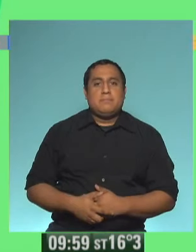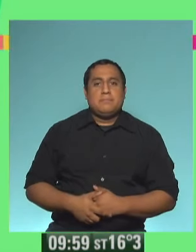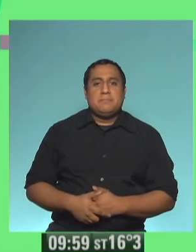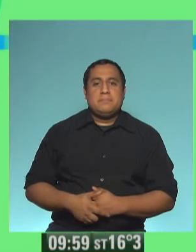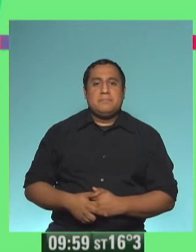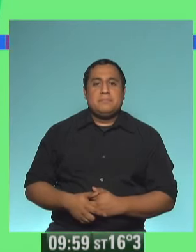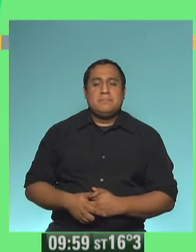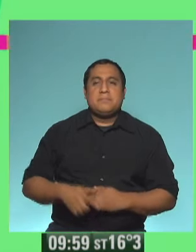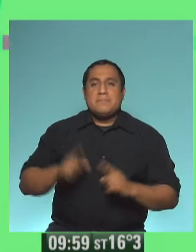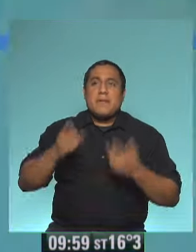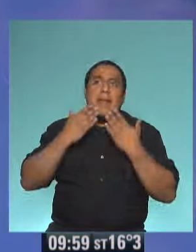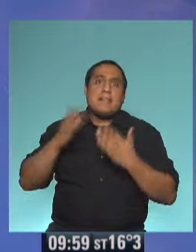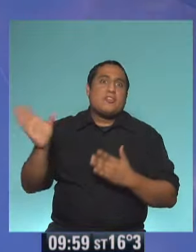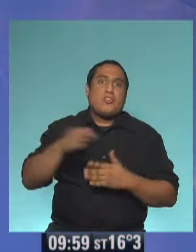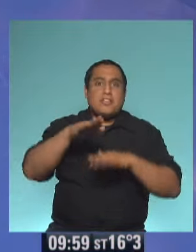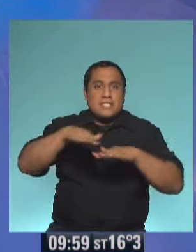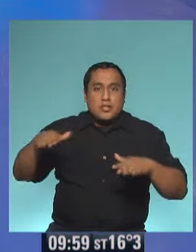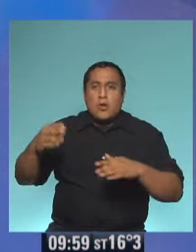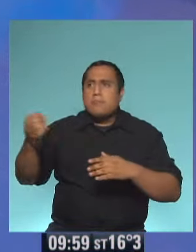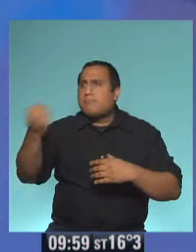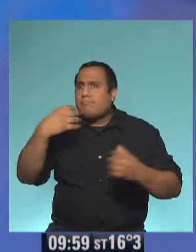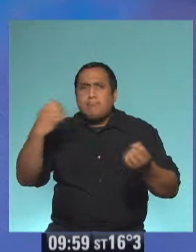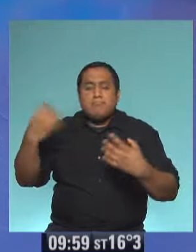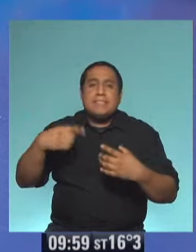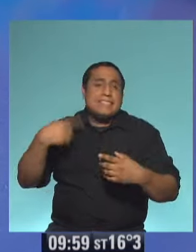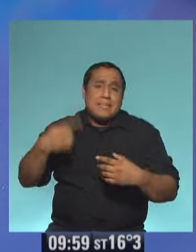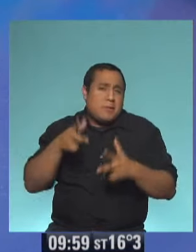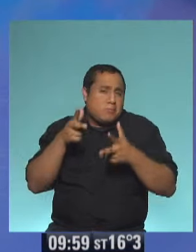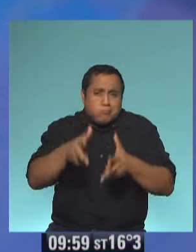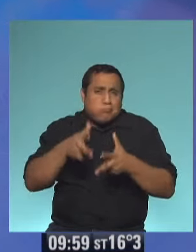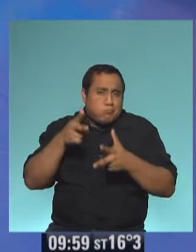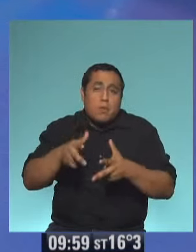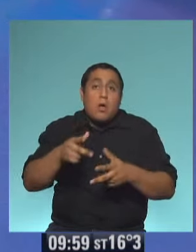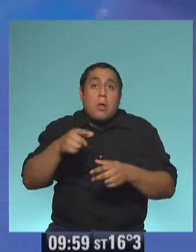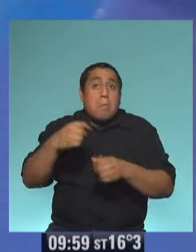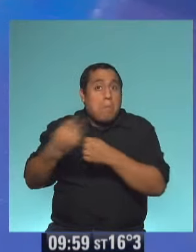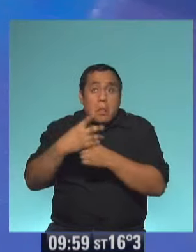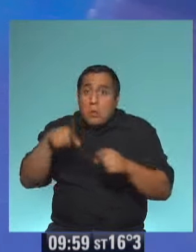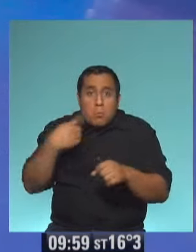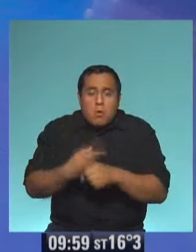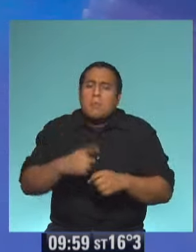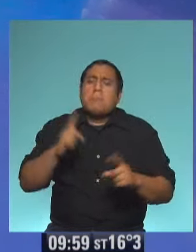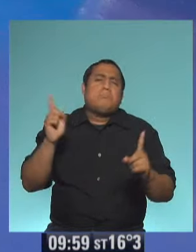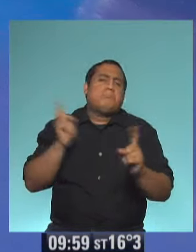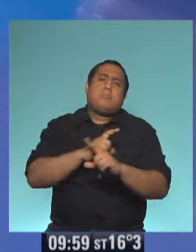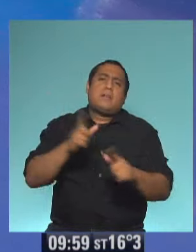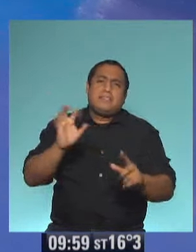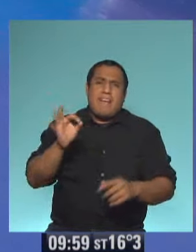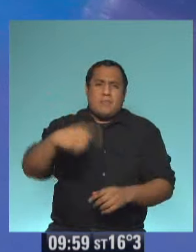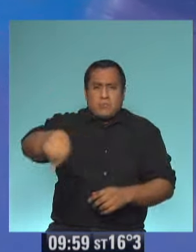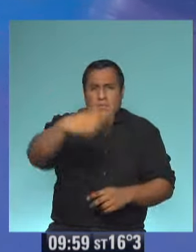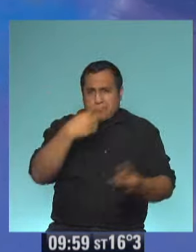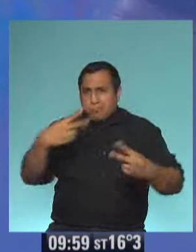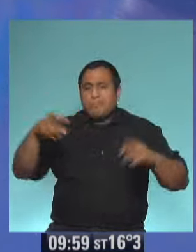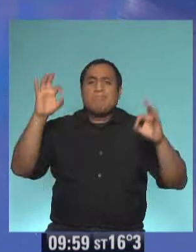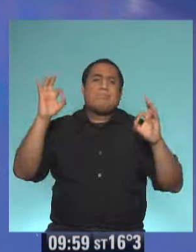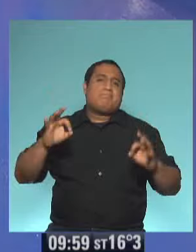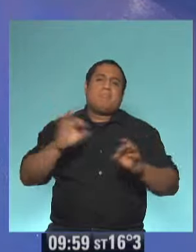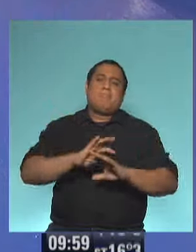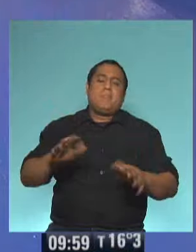los chicos, a todas las chicas que nos escriben. Siempre decimos lo mismo. Si no pueden escribir, no hay problema. Sabemos que están del otro lado y con eso